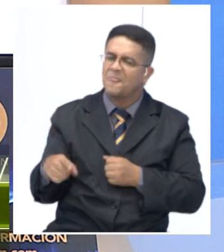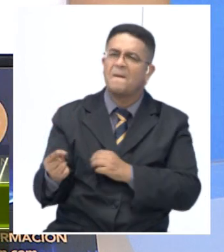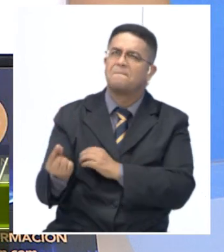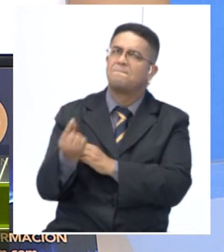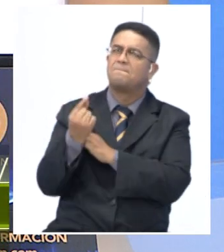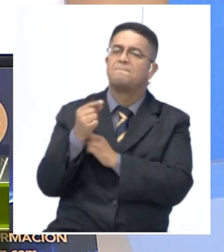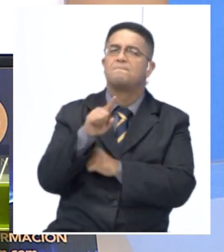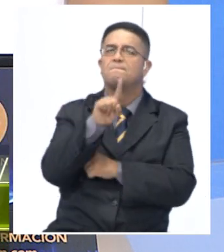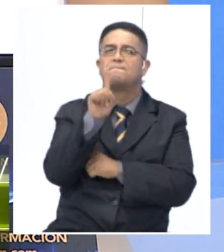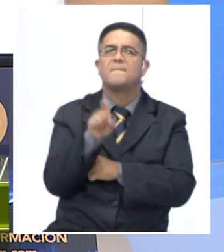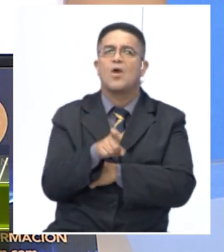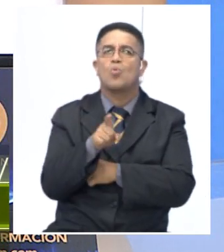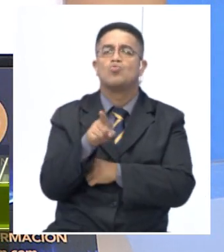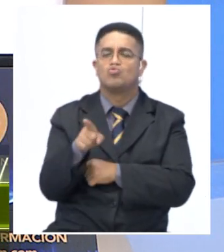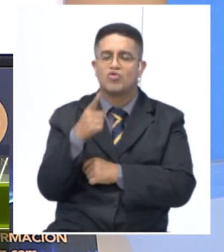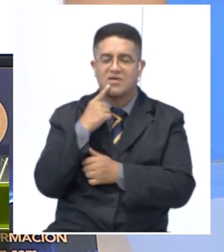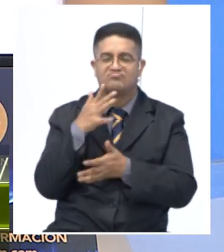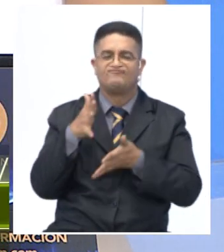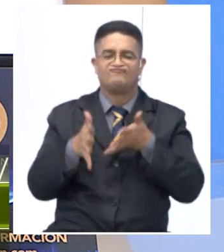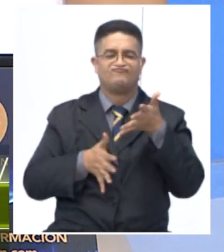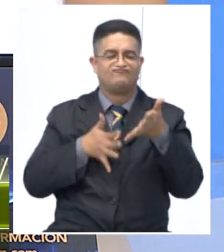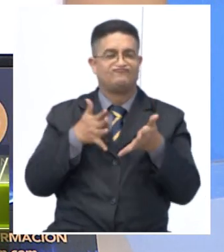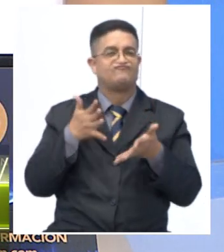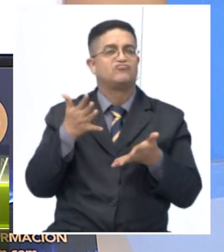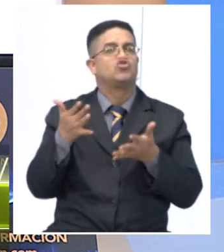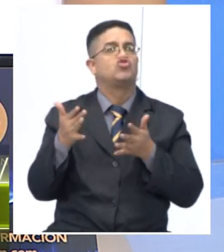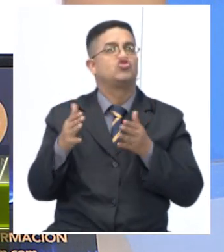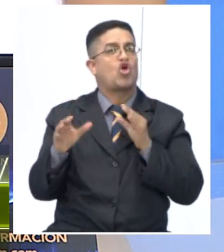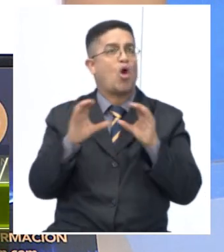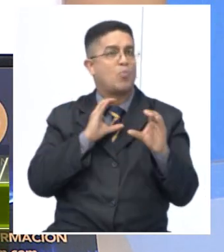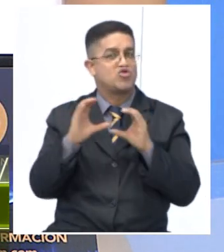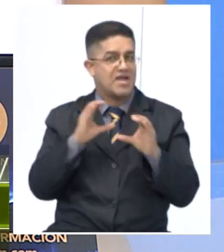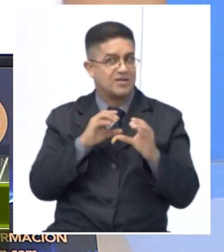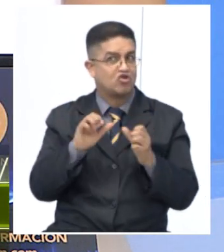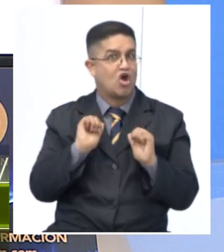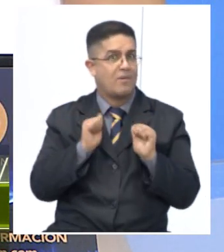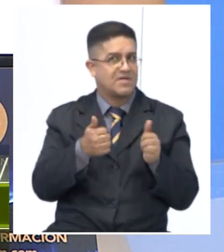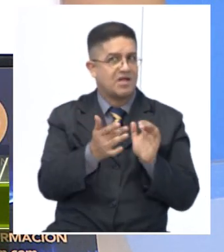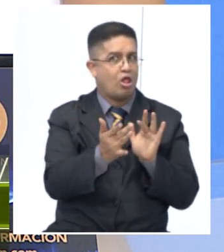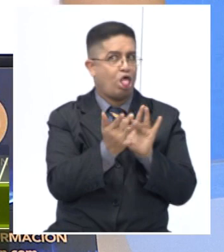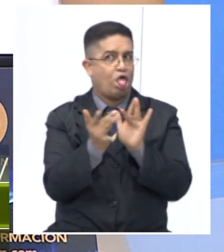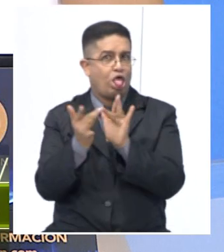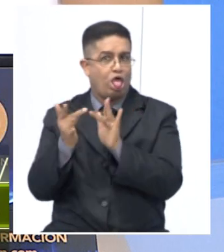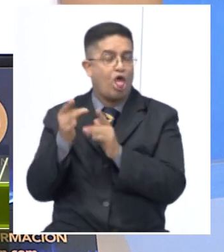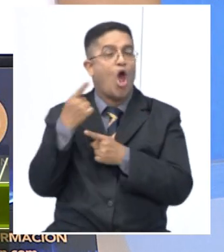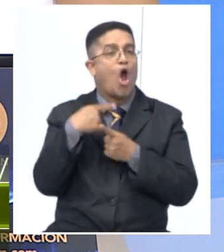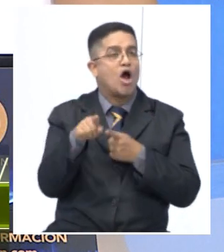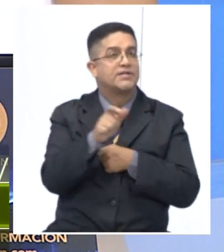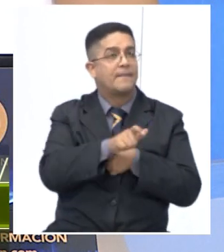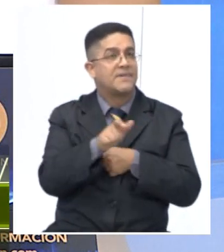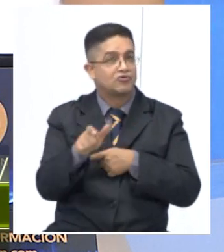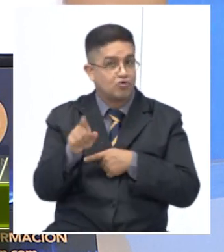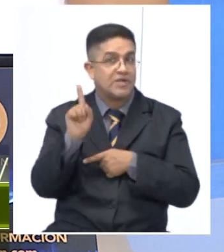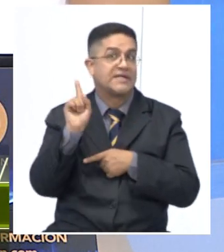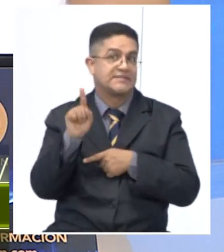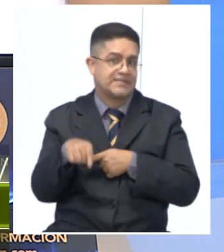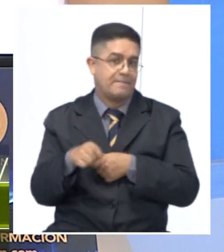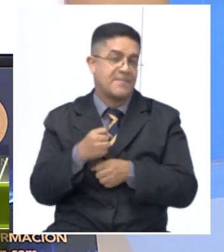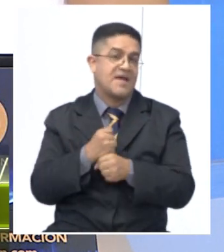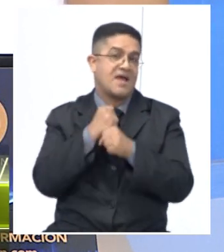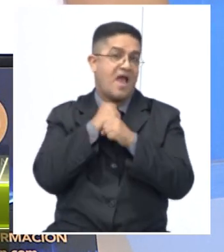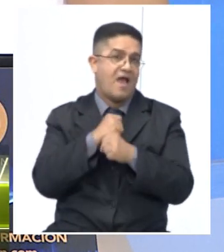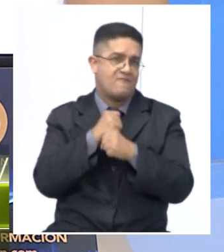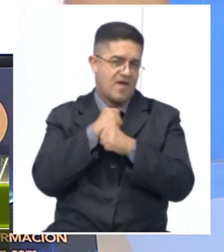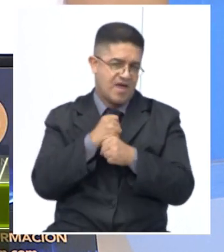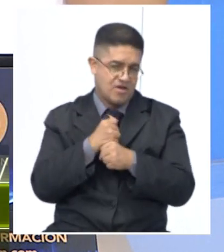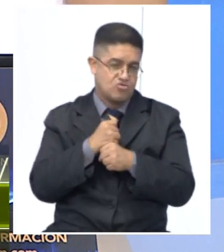que promueve la habilidad social, la comunicación, enseñándoles a relacionarse con los demás compañeros e incluso con el propio caballo. A la misma